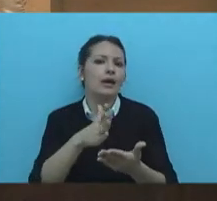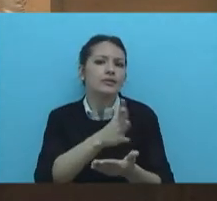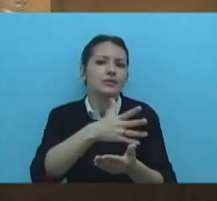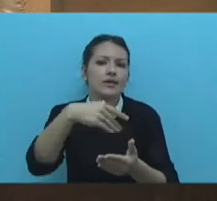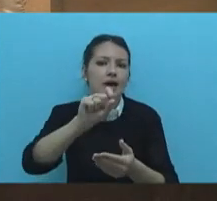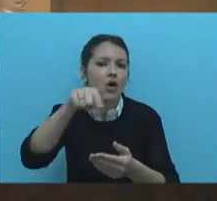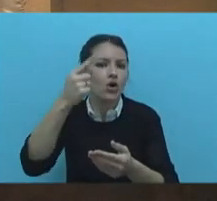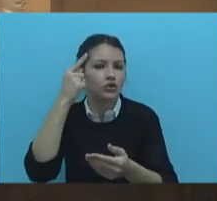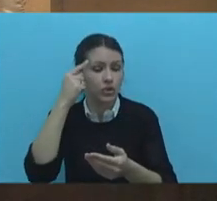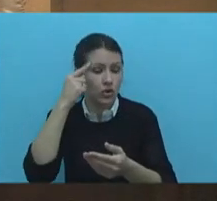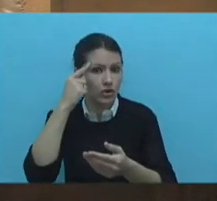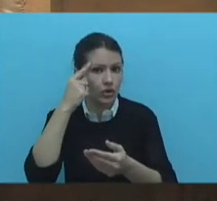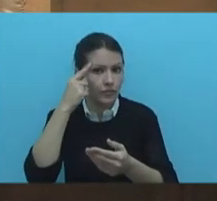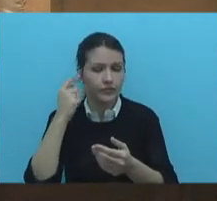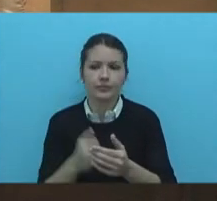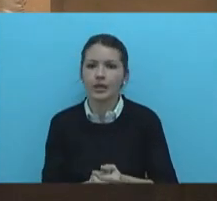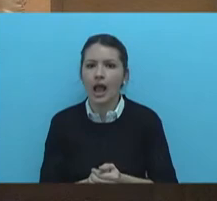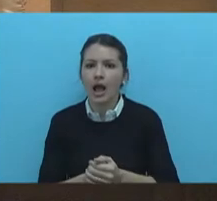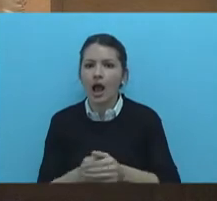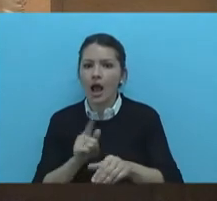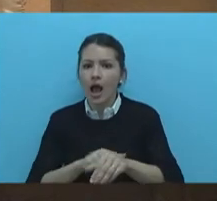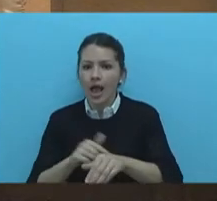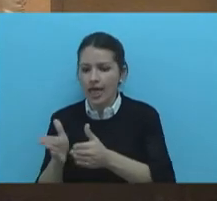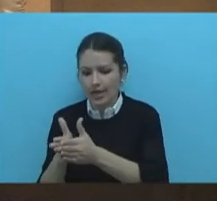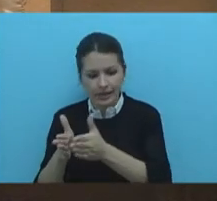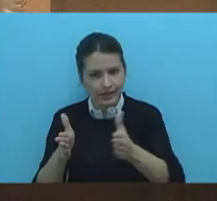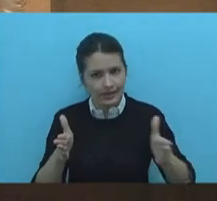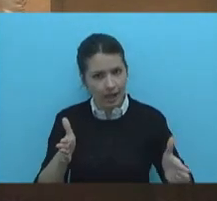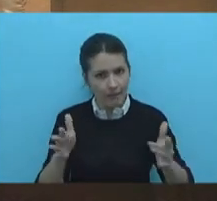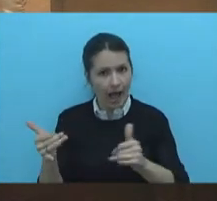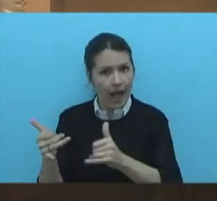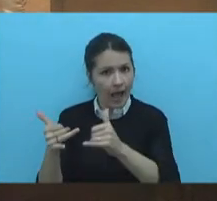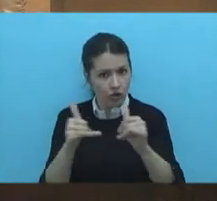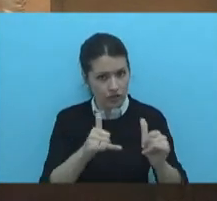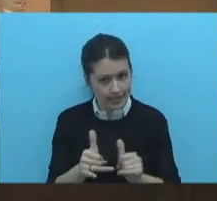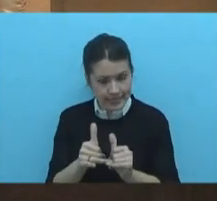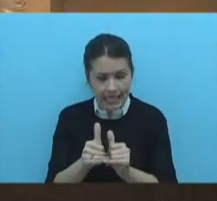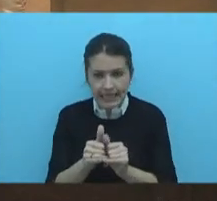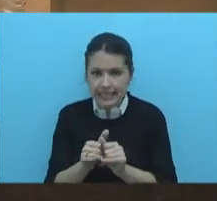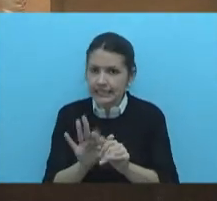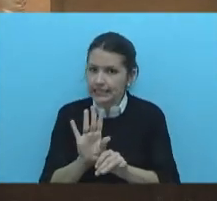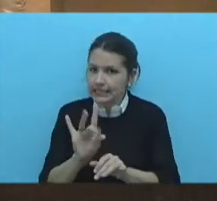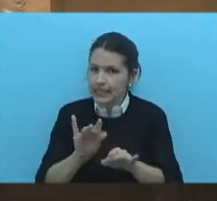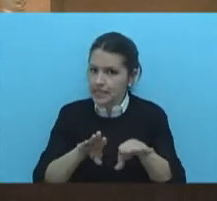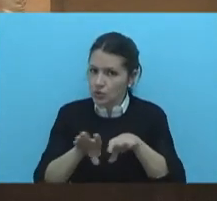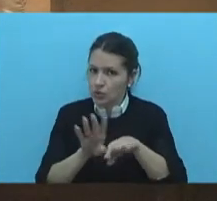La adolescencia marca el resto de la vida y cómo uno vive la adolescencia determinará su futuro.